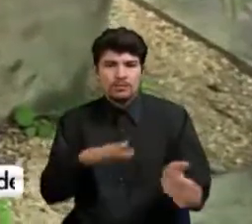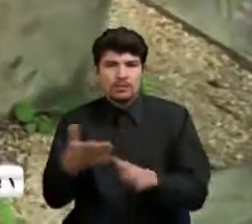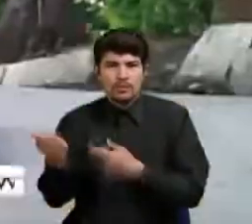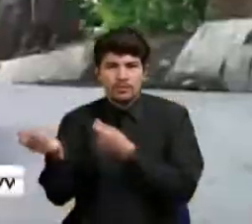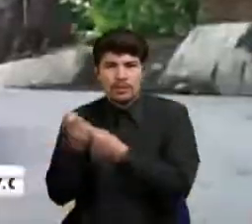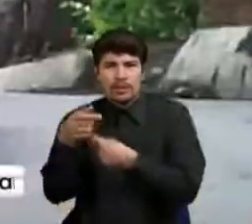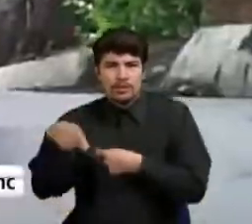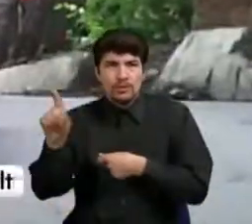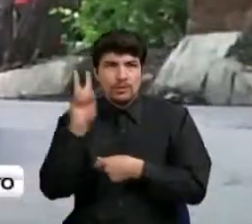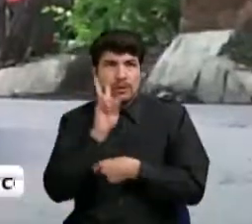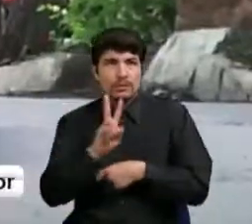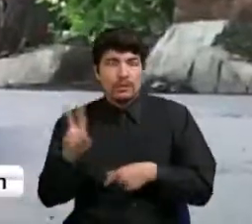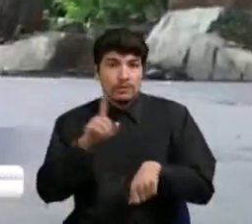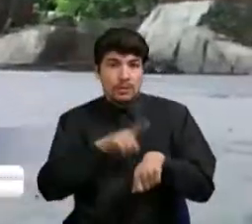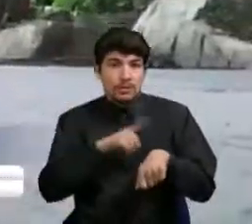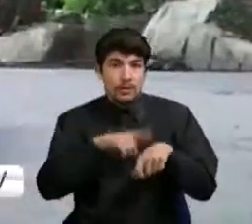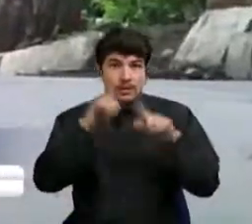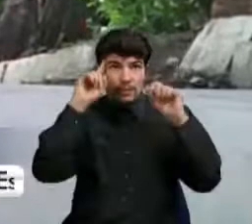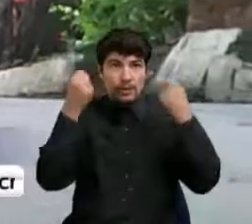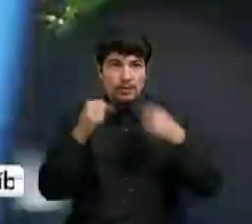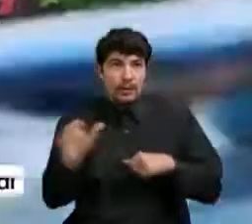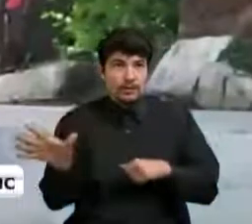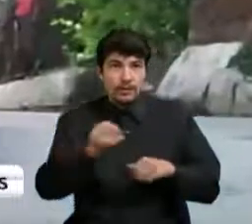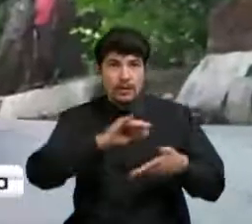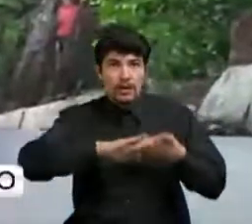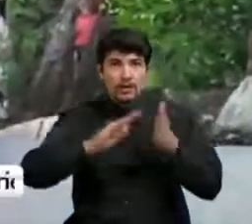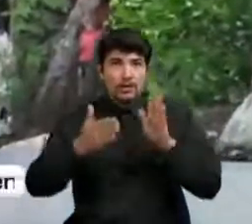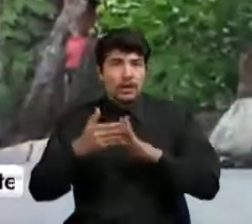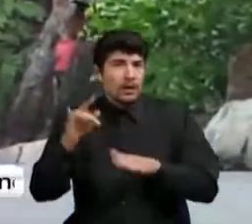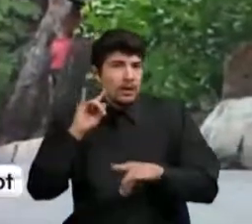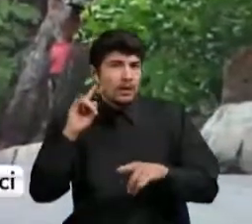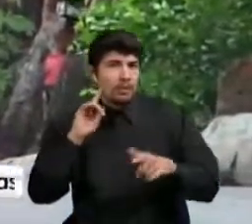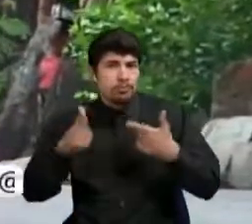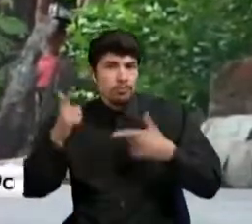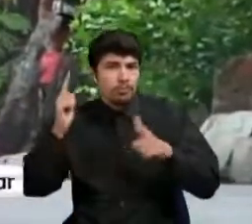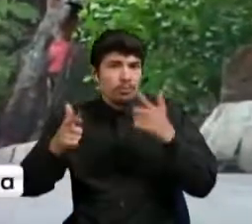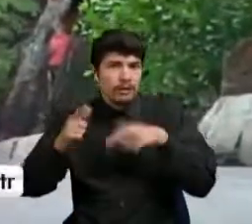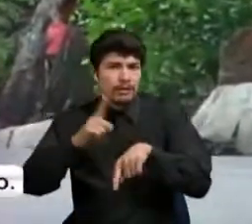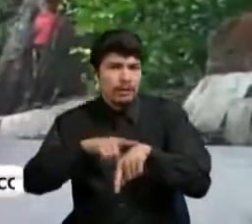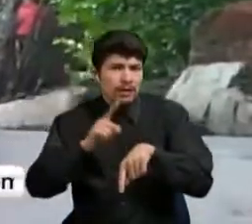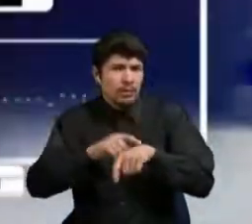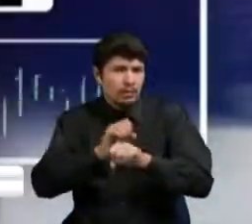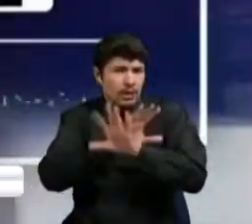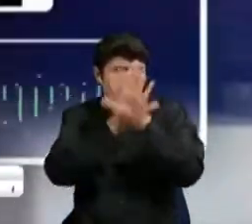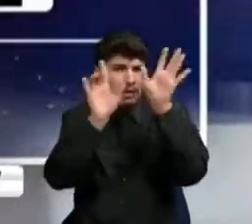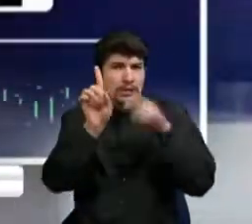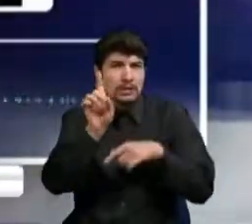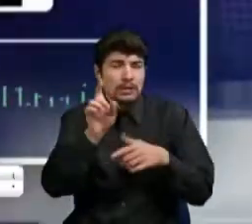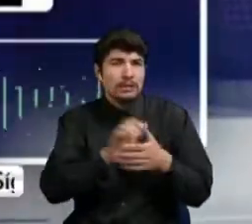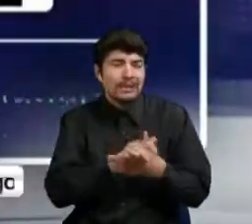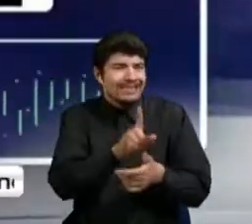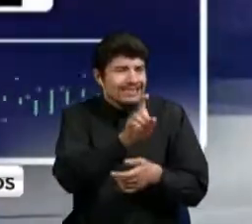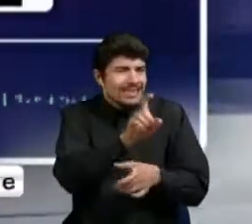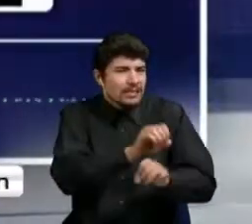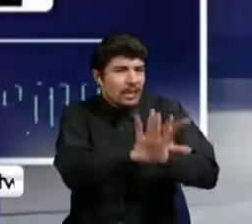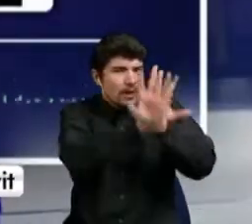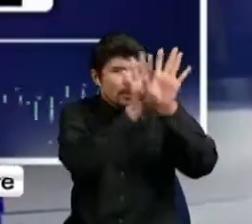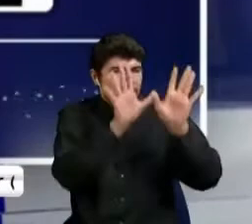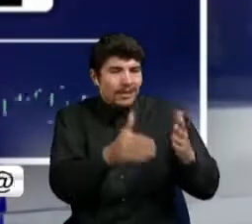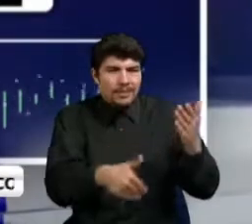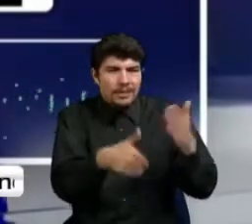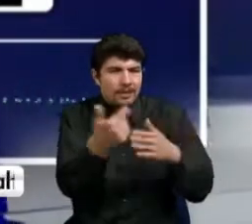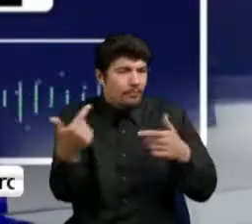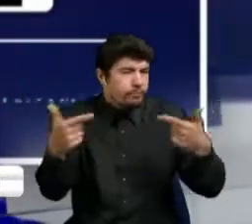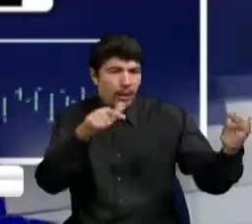frontera. Momentos de angustia vivieron los habitantes, pues los disparos se empezaron a oír a tempranas horas de la mañana. Desde las 6 de la mañana, pues